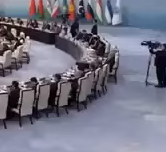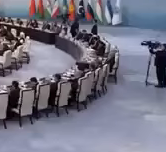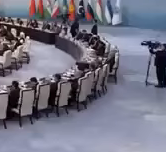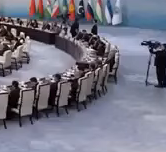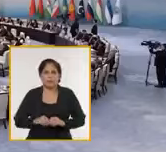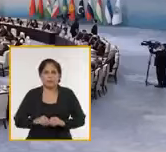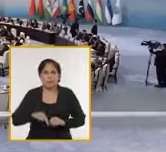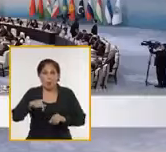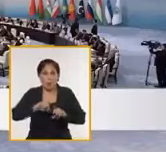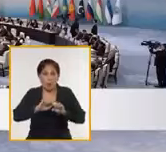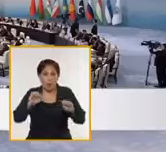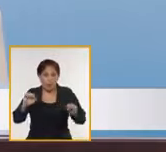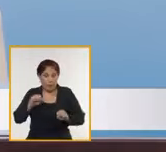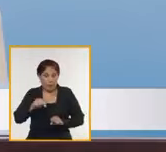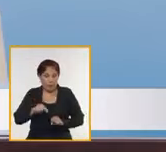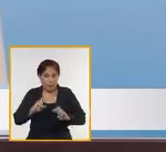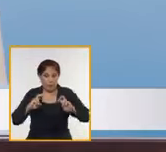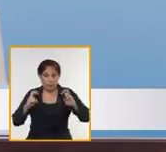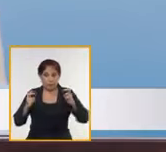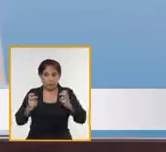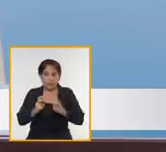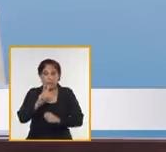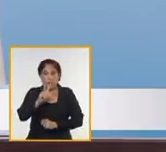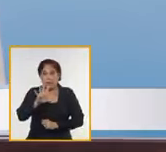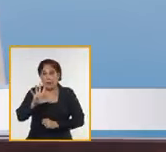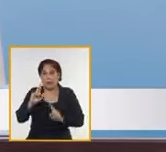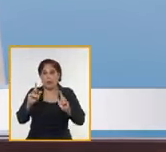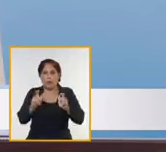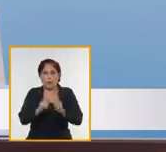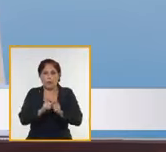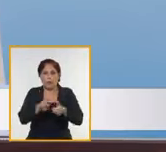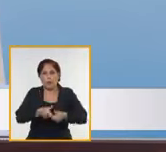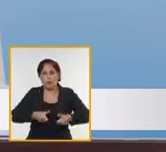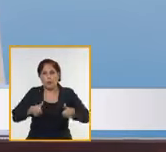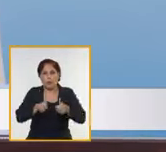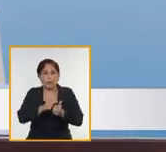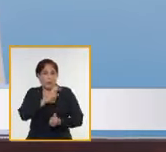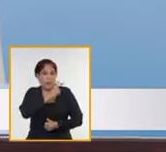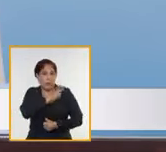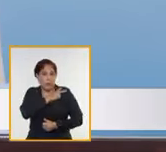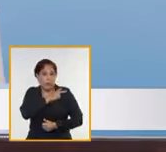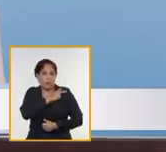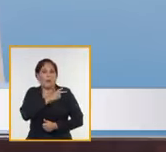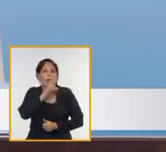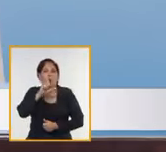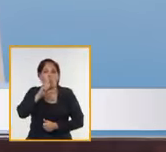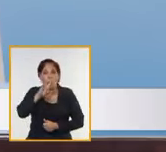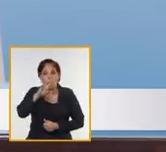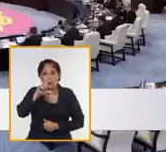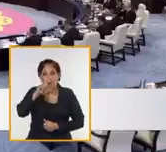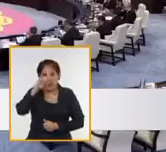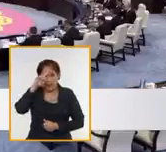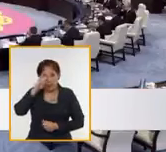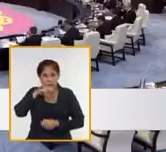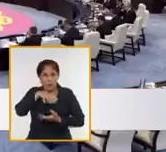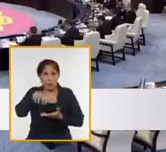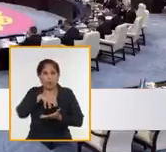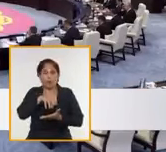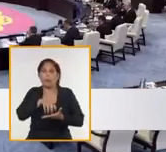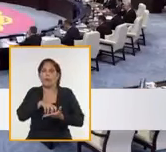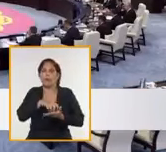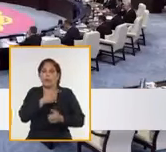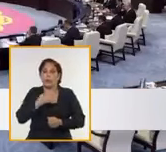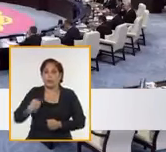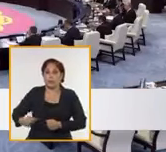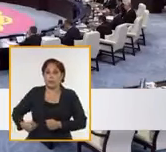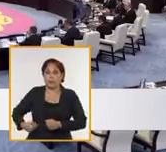La mañana de lunes se llevó a cabo la 25ª reunión del Consejo de Jefes de Estado de la OCS en la municipalidad portuaria de Tianjin,